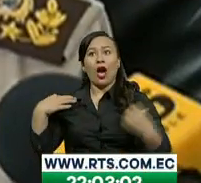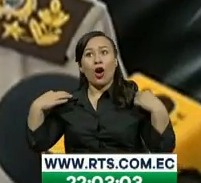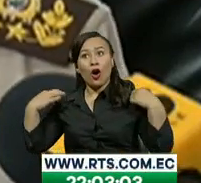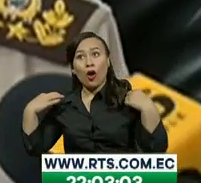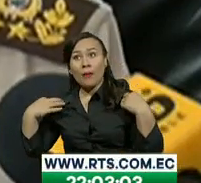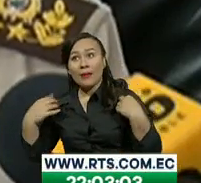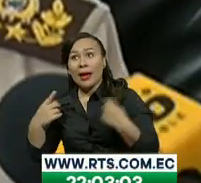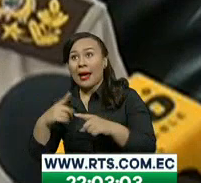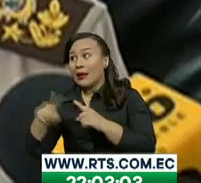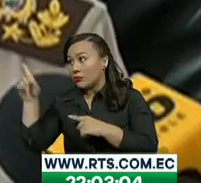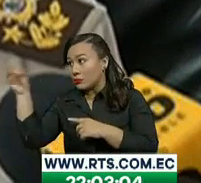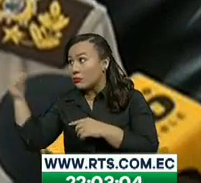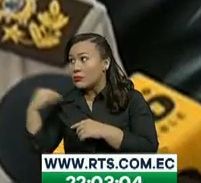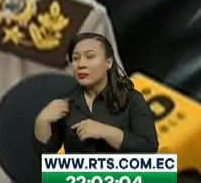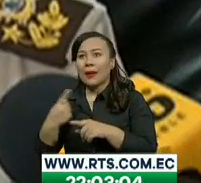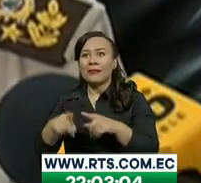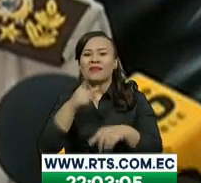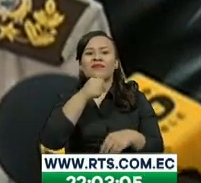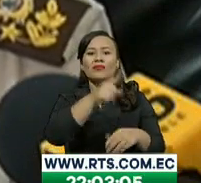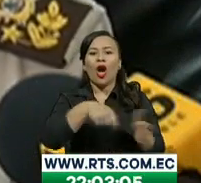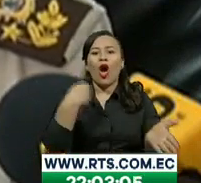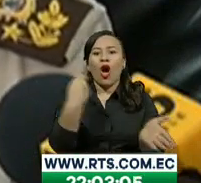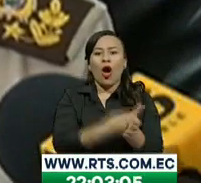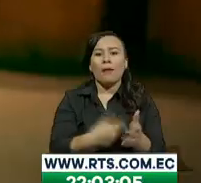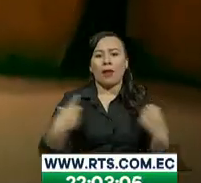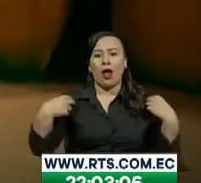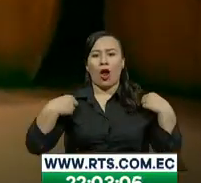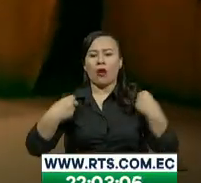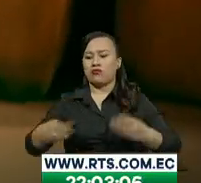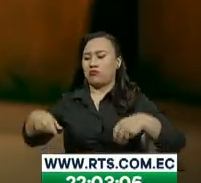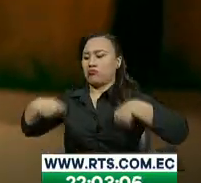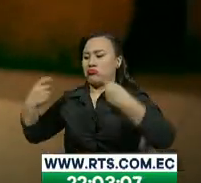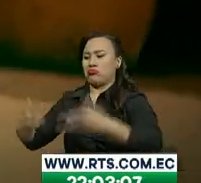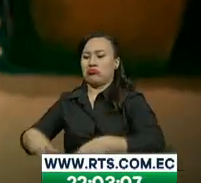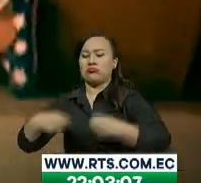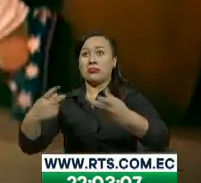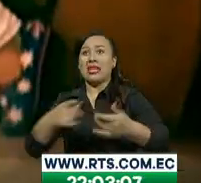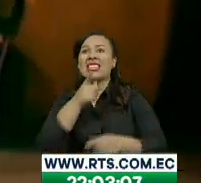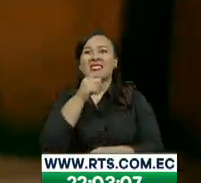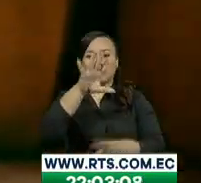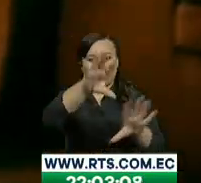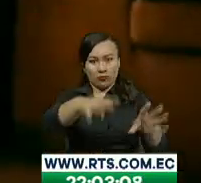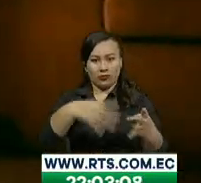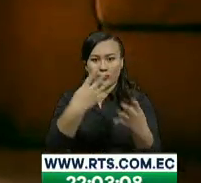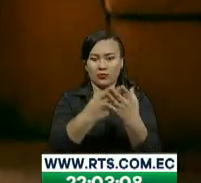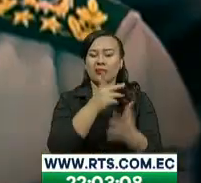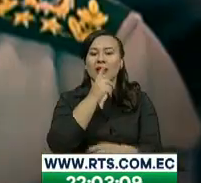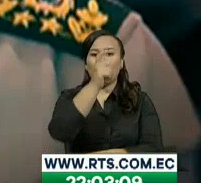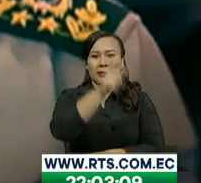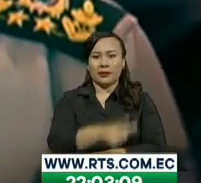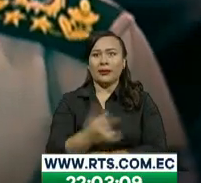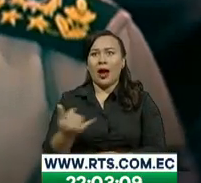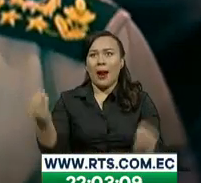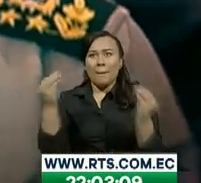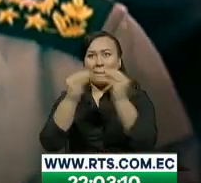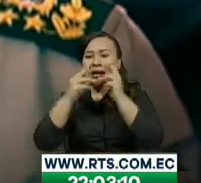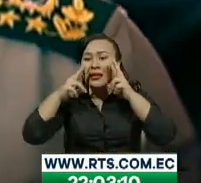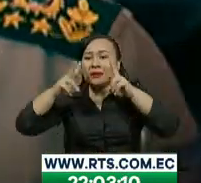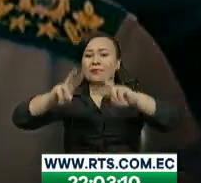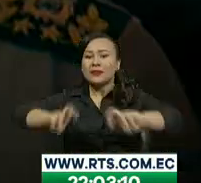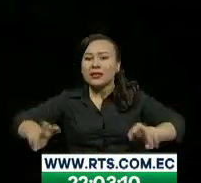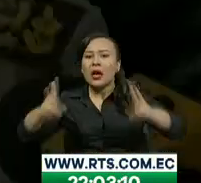embargo, les entregaron y les compraron ropa. El presunto captor fue detenido. Con esto se abren más aristas para